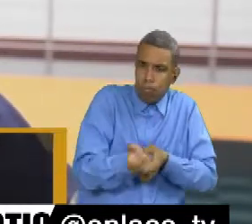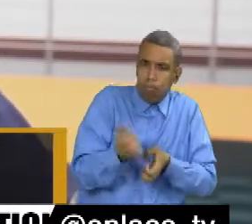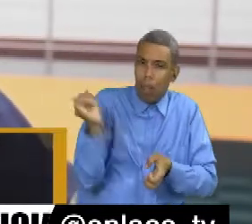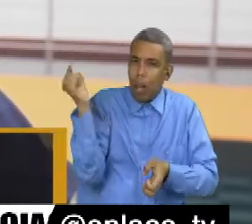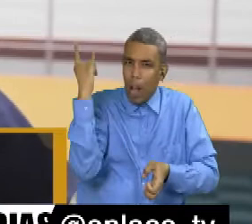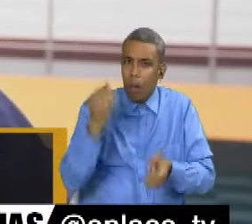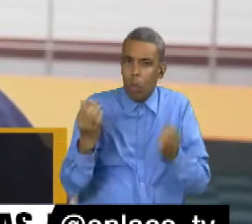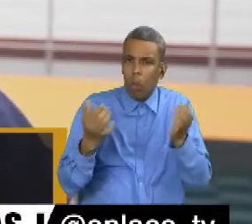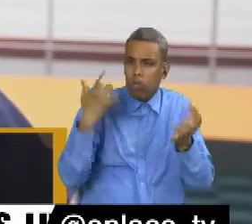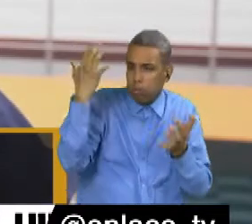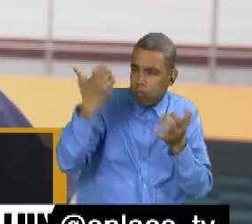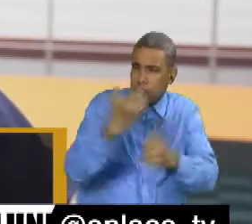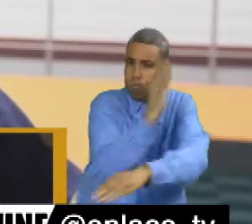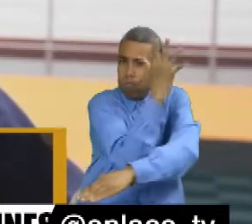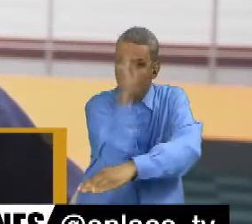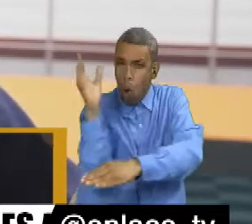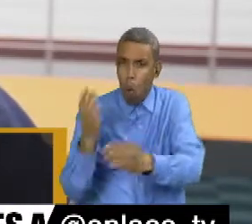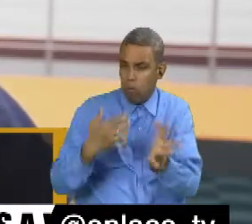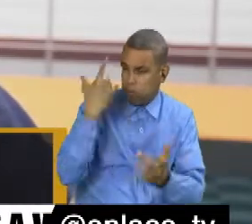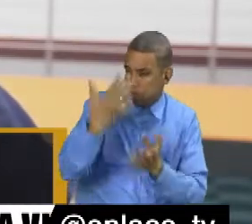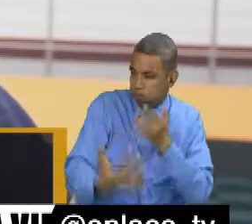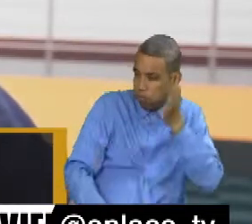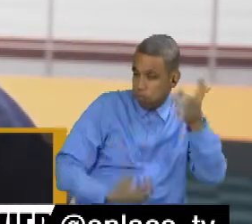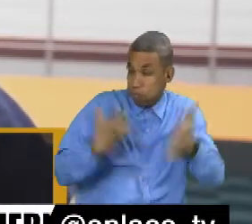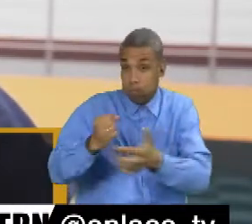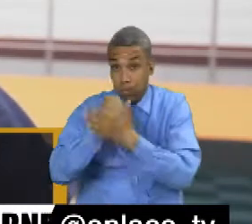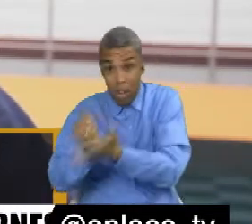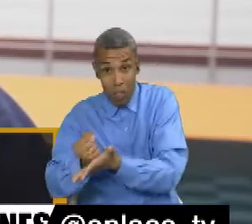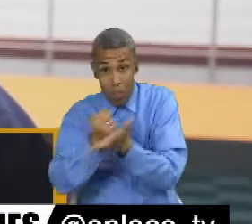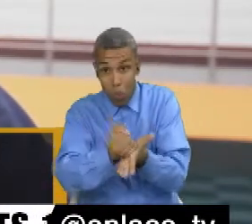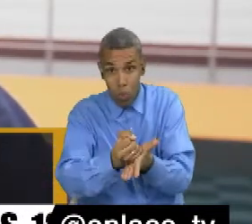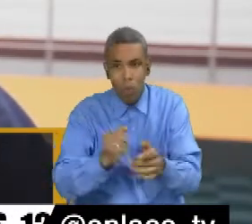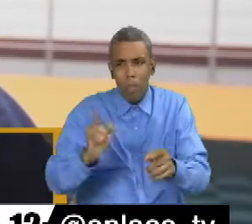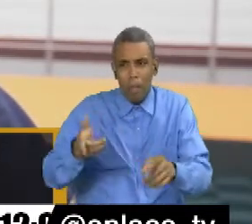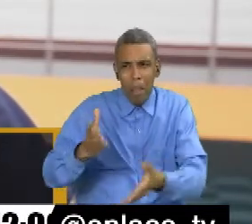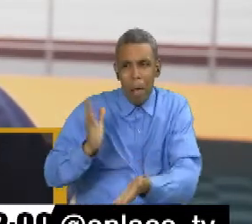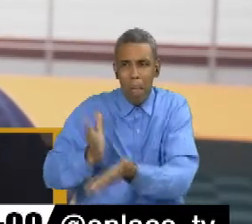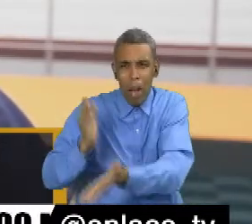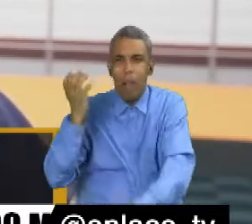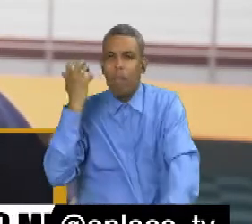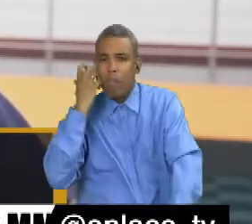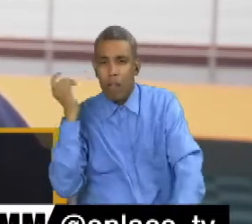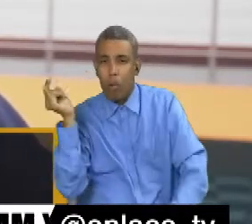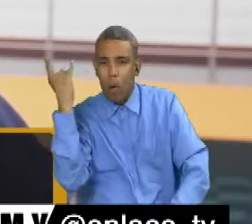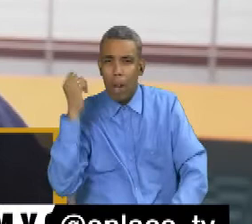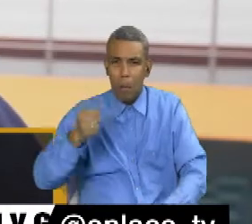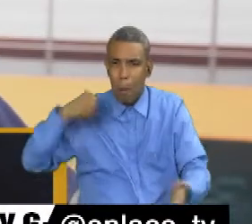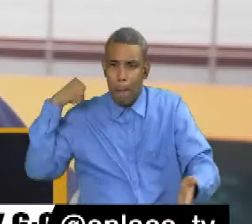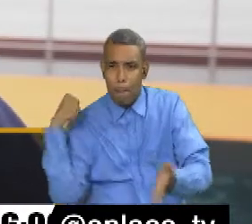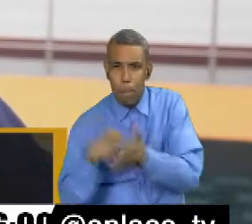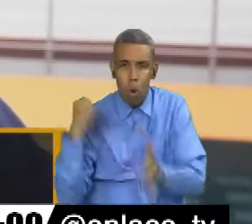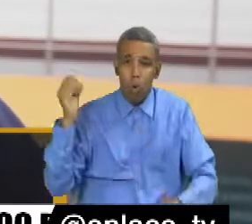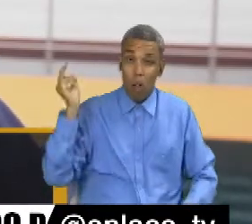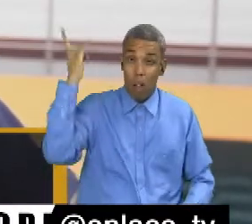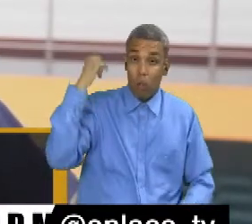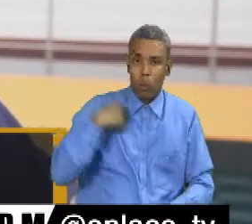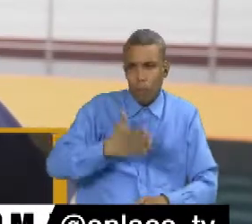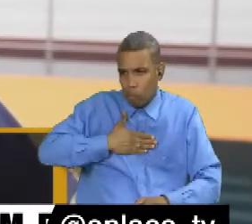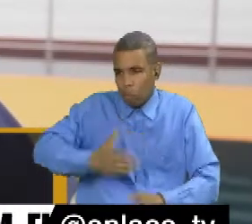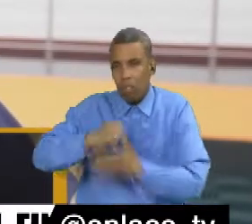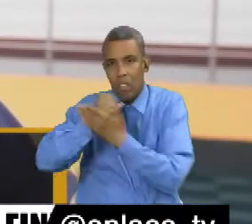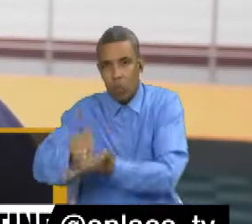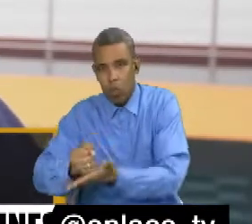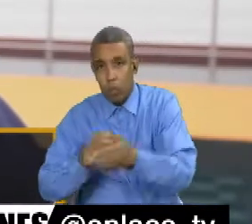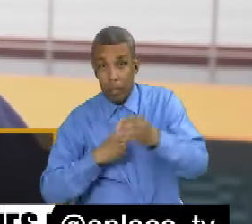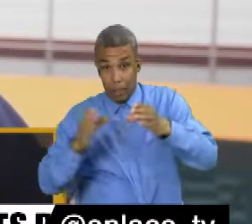estructurales y forestales. Sin embargo, también presta mucha asistencia médica con lo relacionado con los accidentes de tránsito.